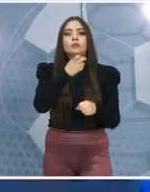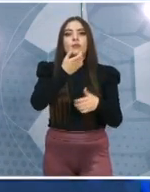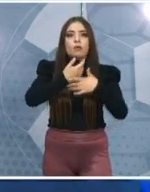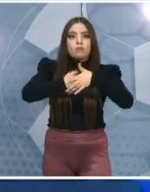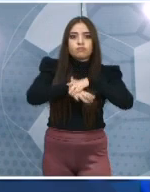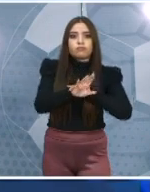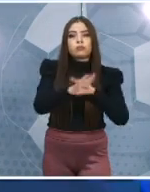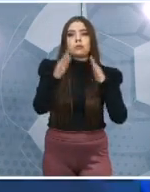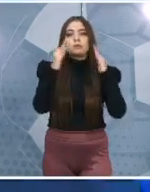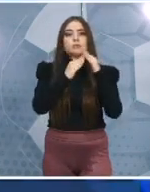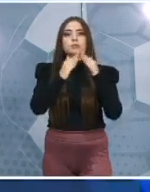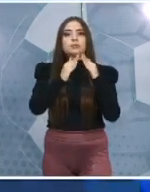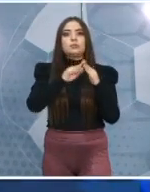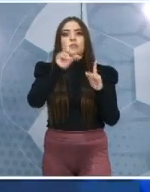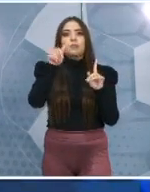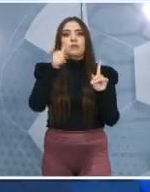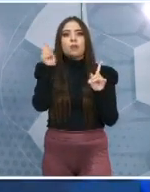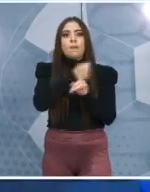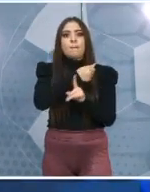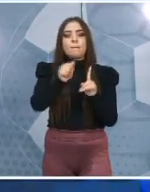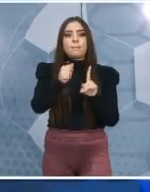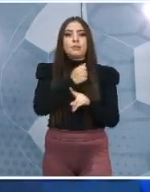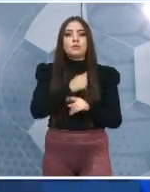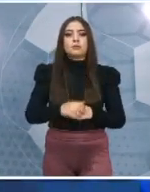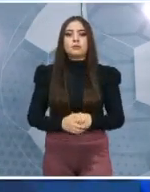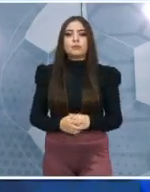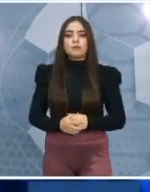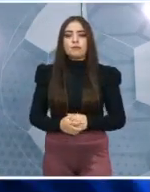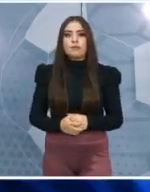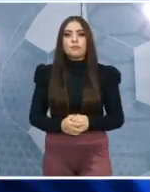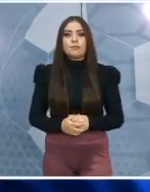junto a su actual pareja.